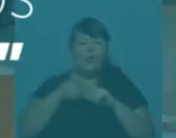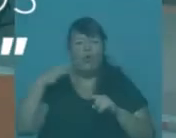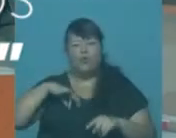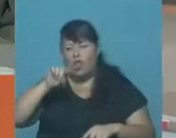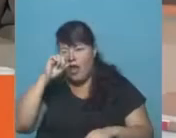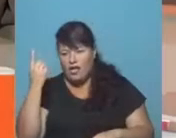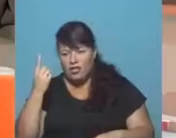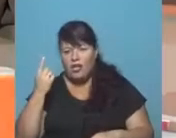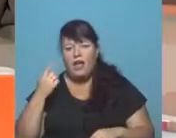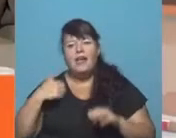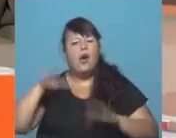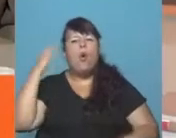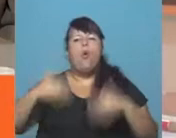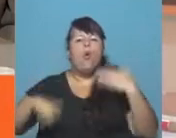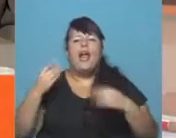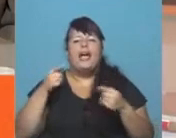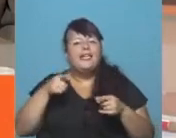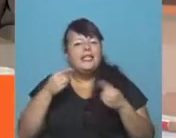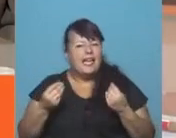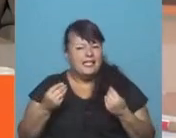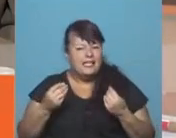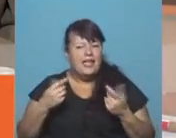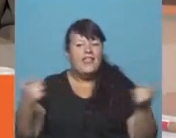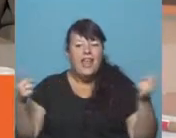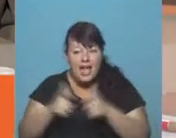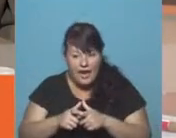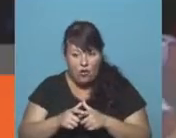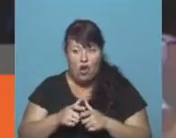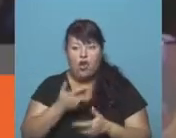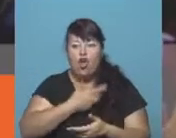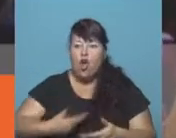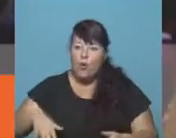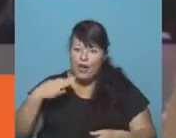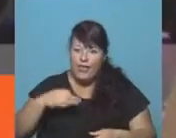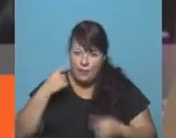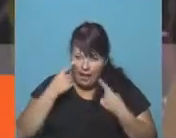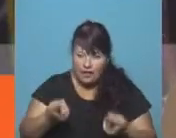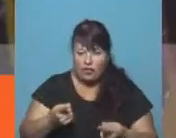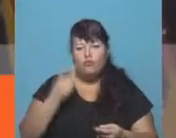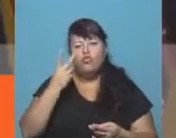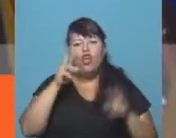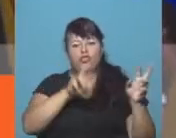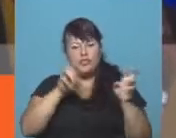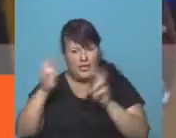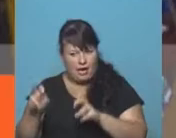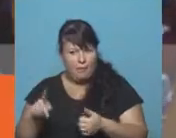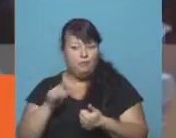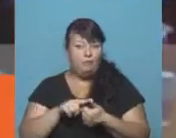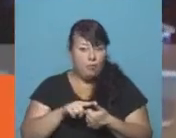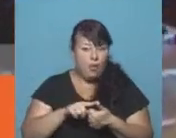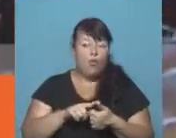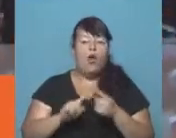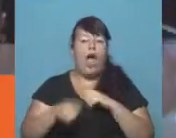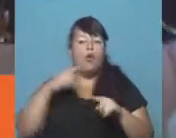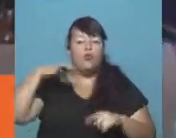es lo más urgente en esa necesidad de mesa que el gobierno debería dar son dos cuestiones por un lado digamos de una concertación